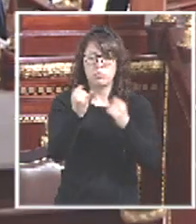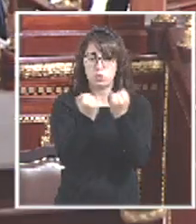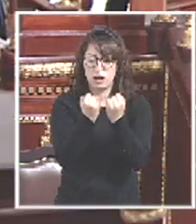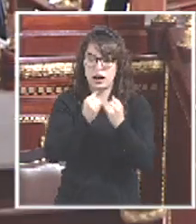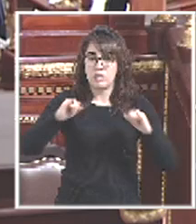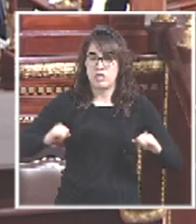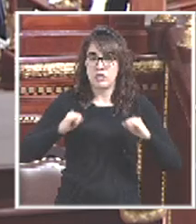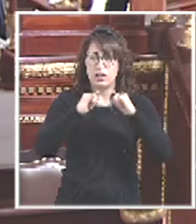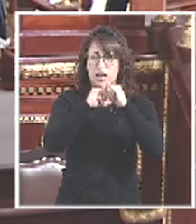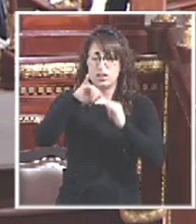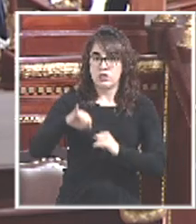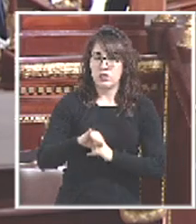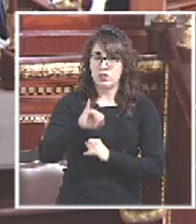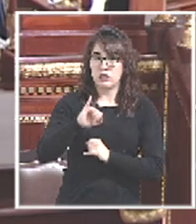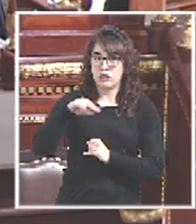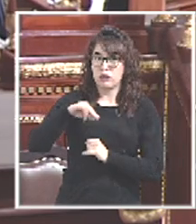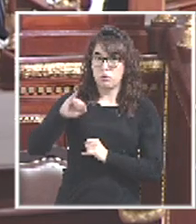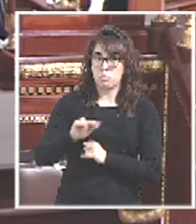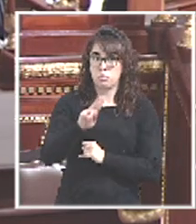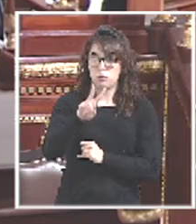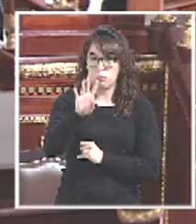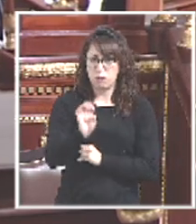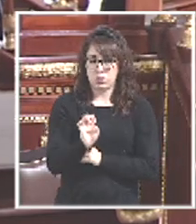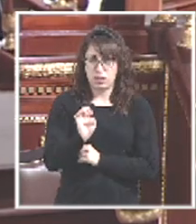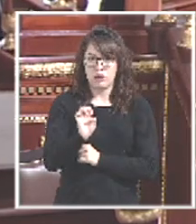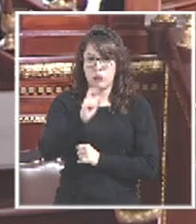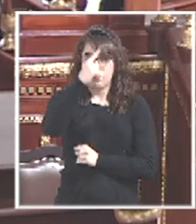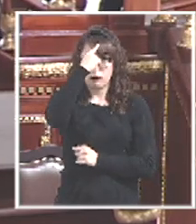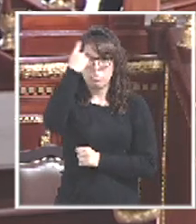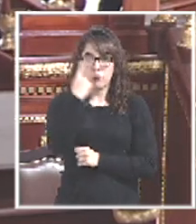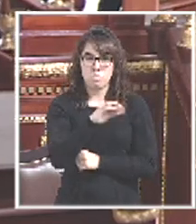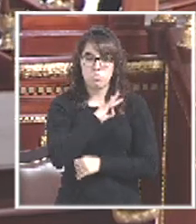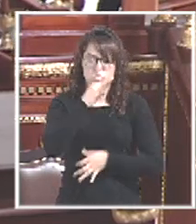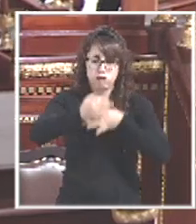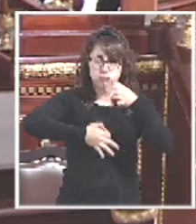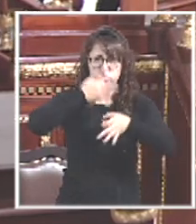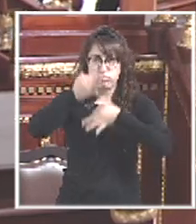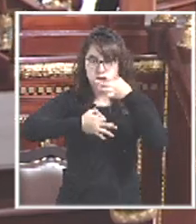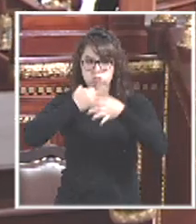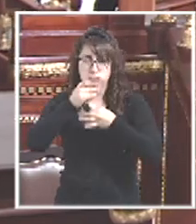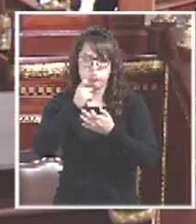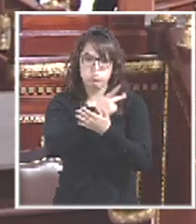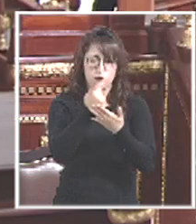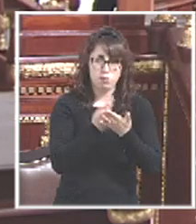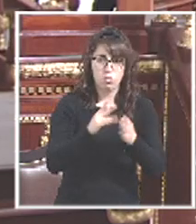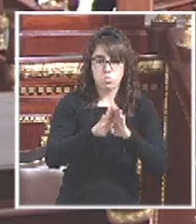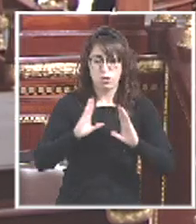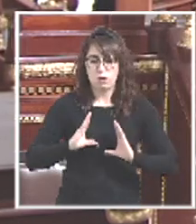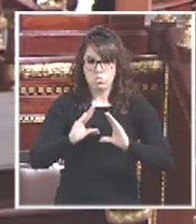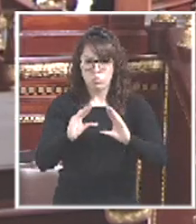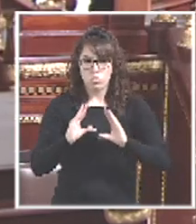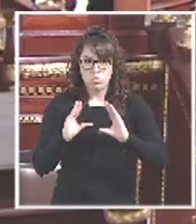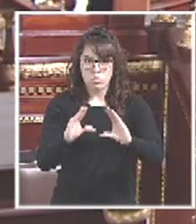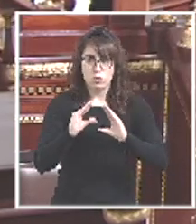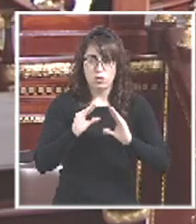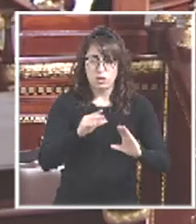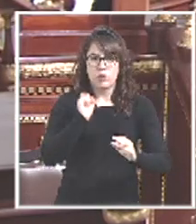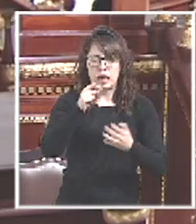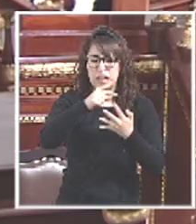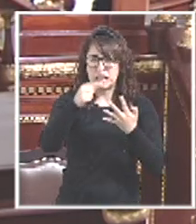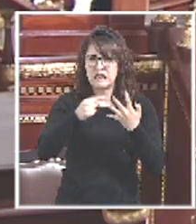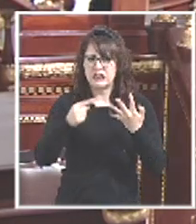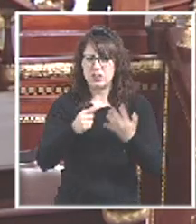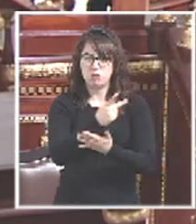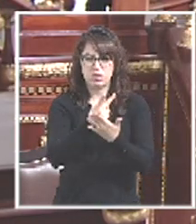Juventud de la Ciudad de México, con el fin de realizar las campañas, programas, capacitaciones, con acciones específicas